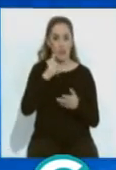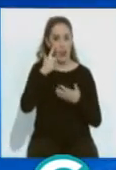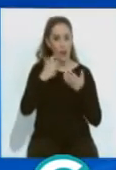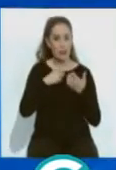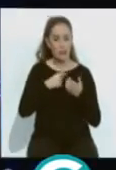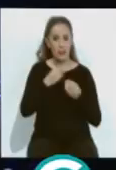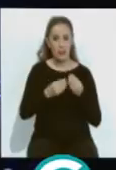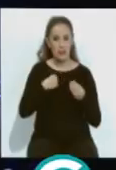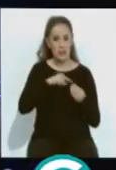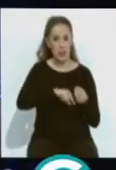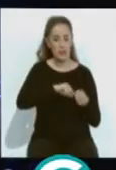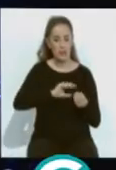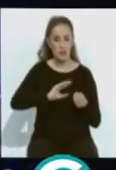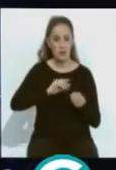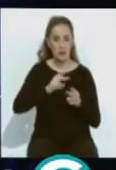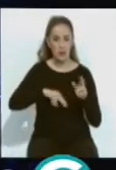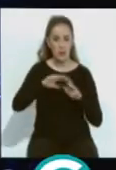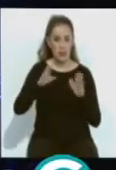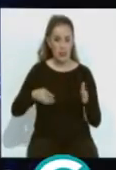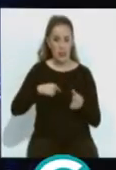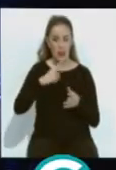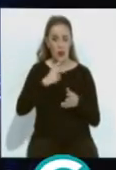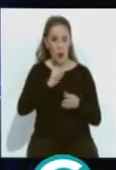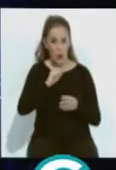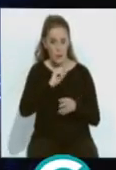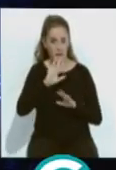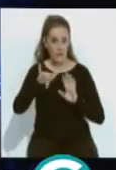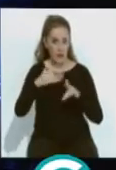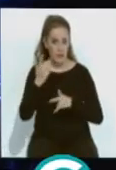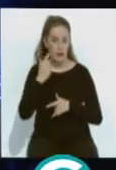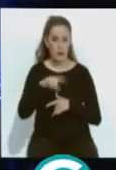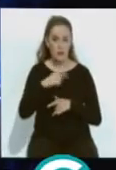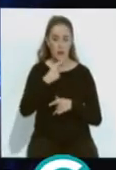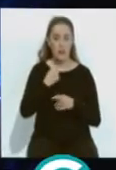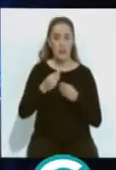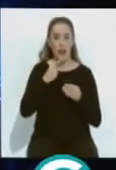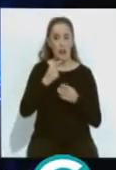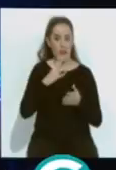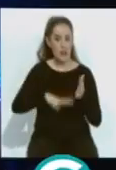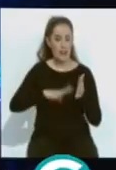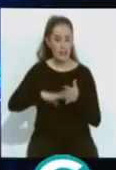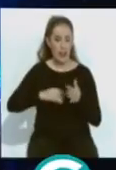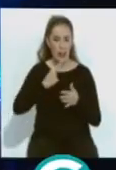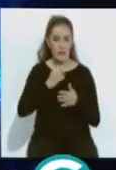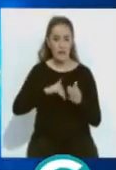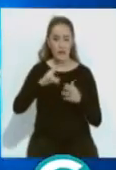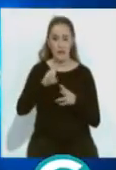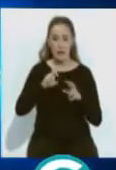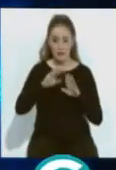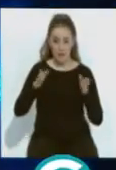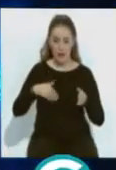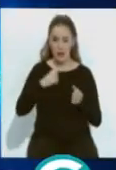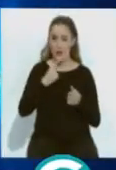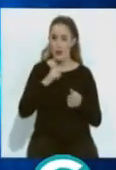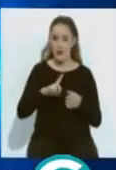que han marcado su sentir sobre el escenario, copla, flamenco y ese jaleo embriagador que derrocha el catalán sobre las tablas no